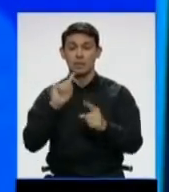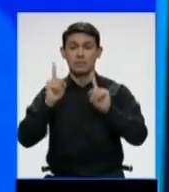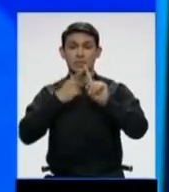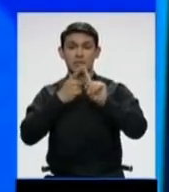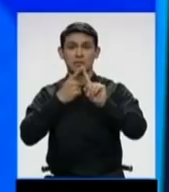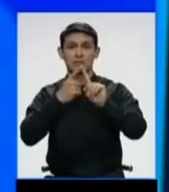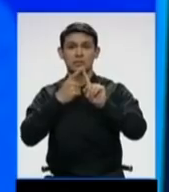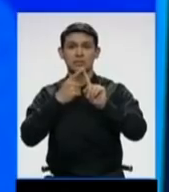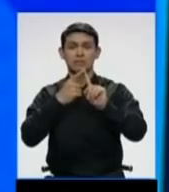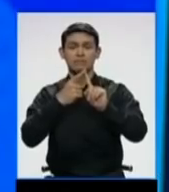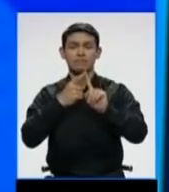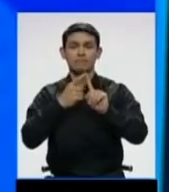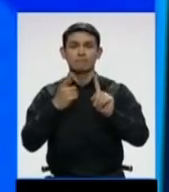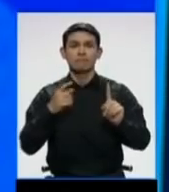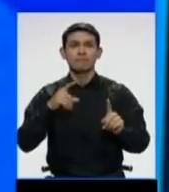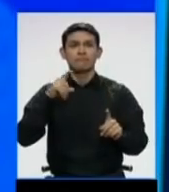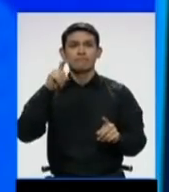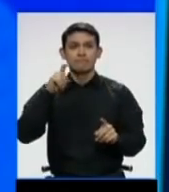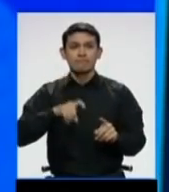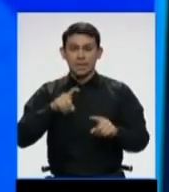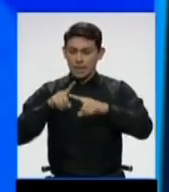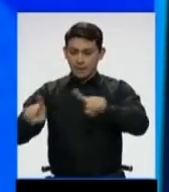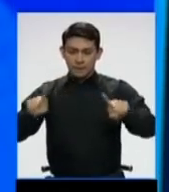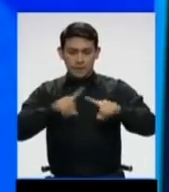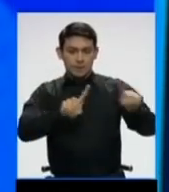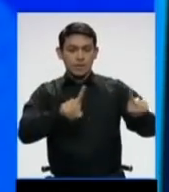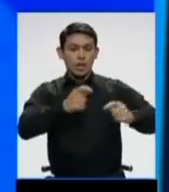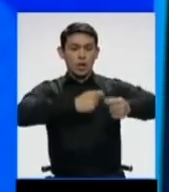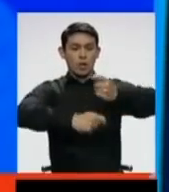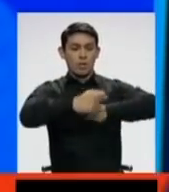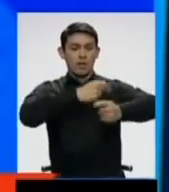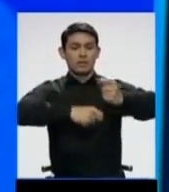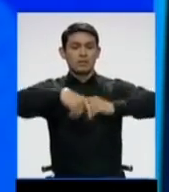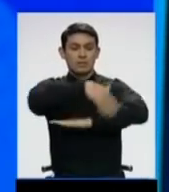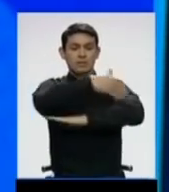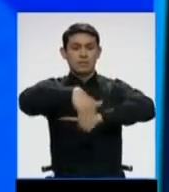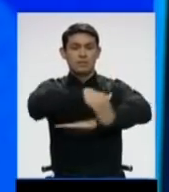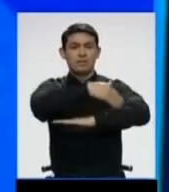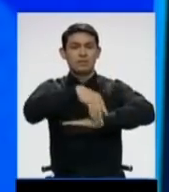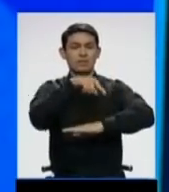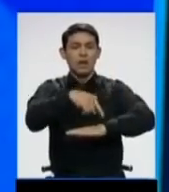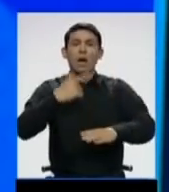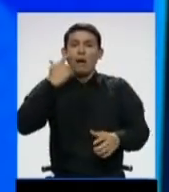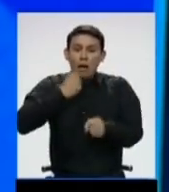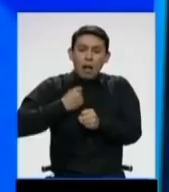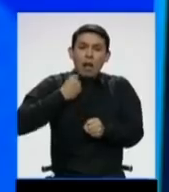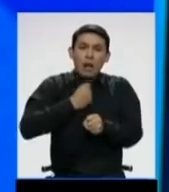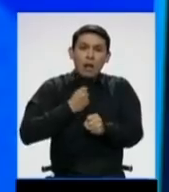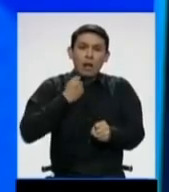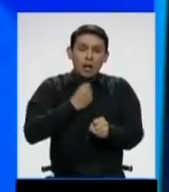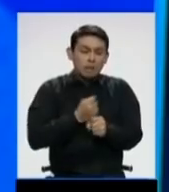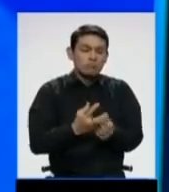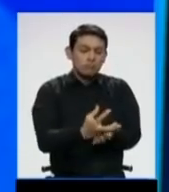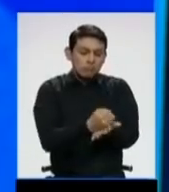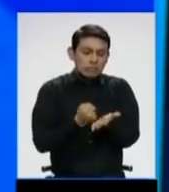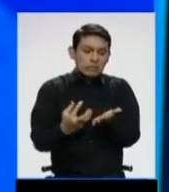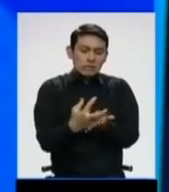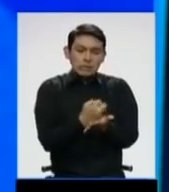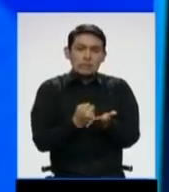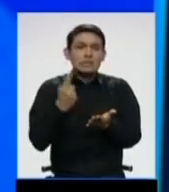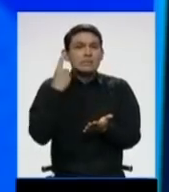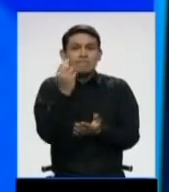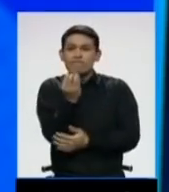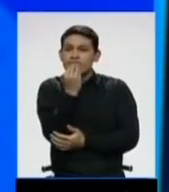tenemos que diferenciar el comercio ambulatorio de un hombre que se gana el pan poniendo un puesto